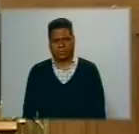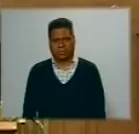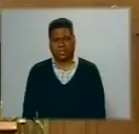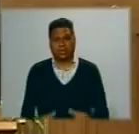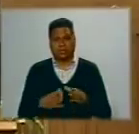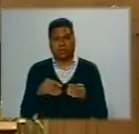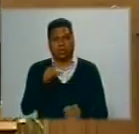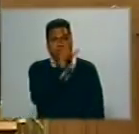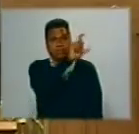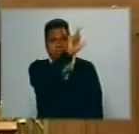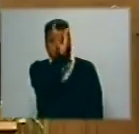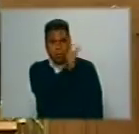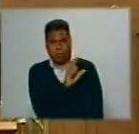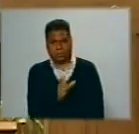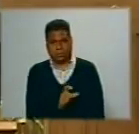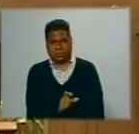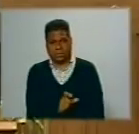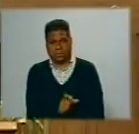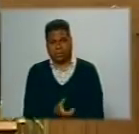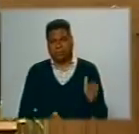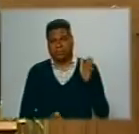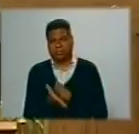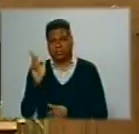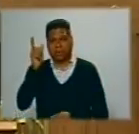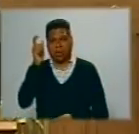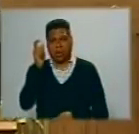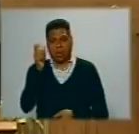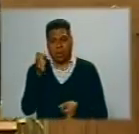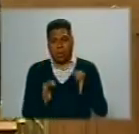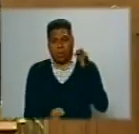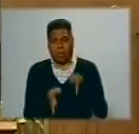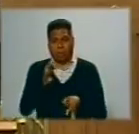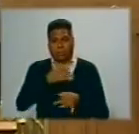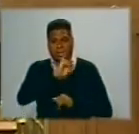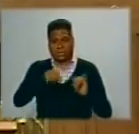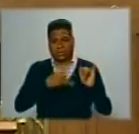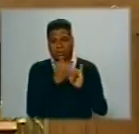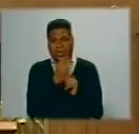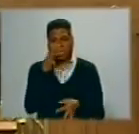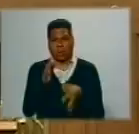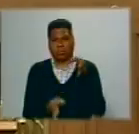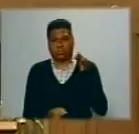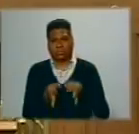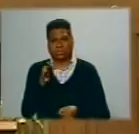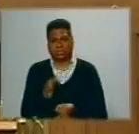Esequiba a la Corte Internacional de Justicia, violando